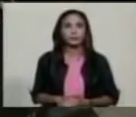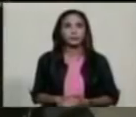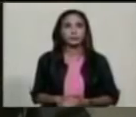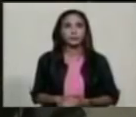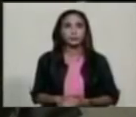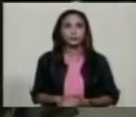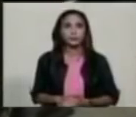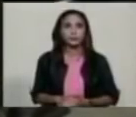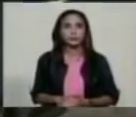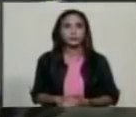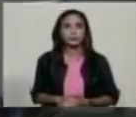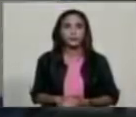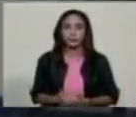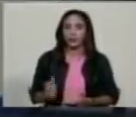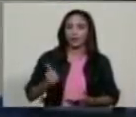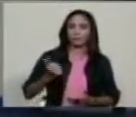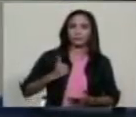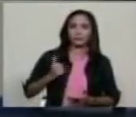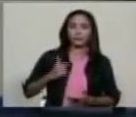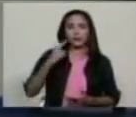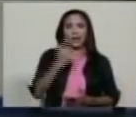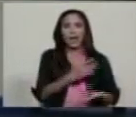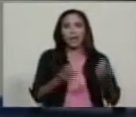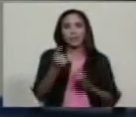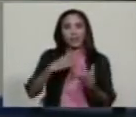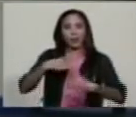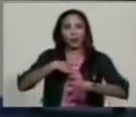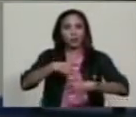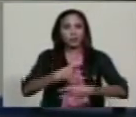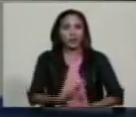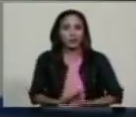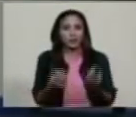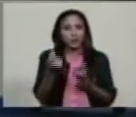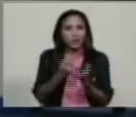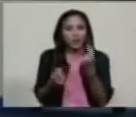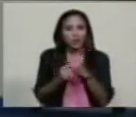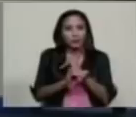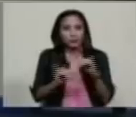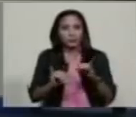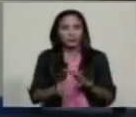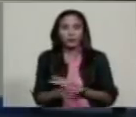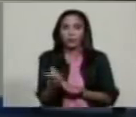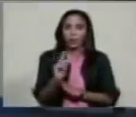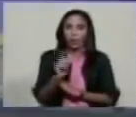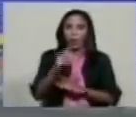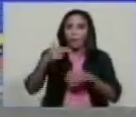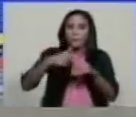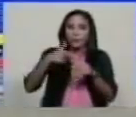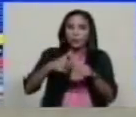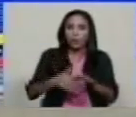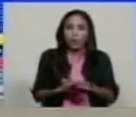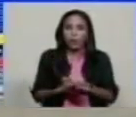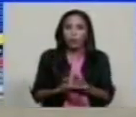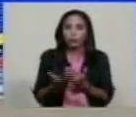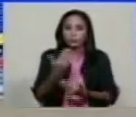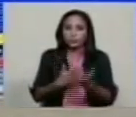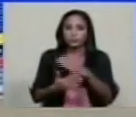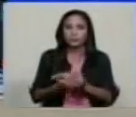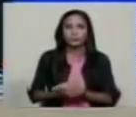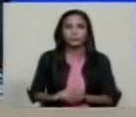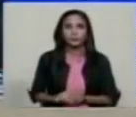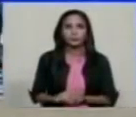No apropiarse de la riqueza interna, no, la riqueza petrolera, la